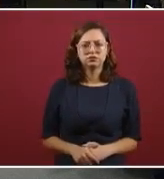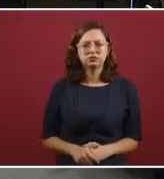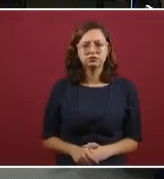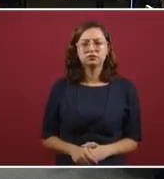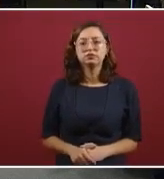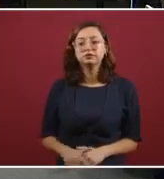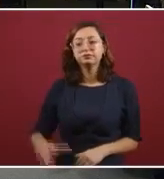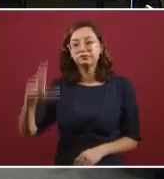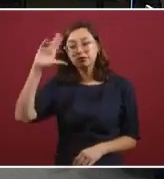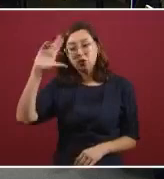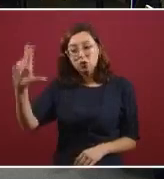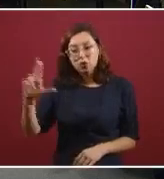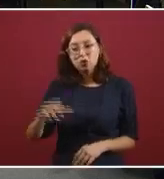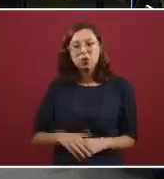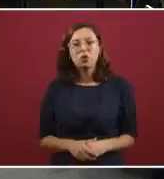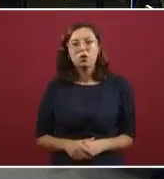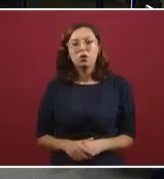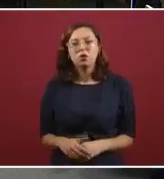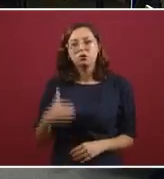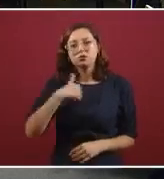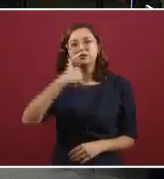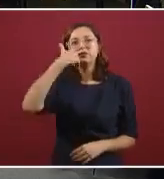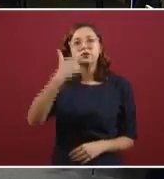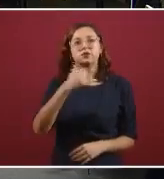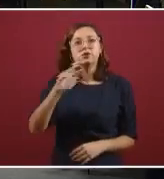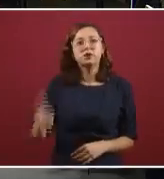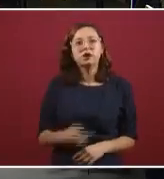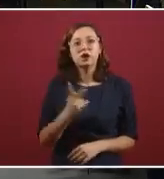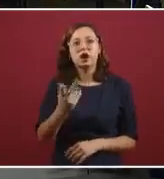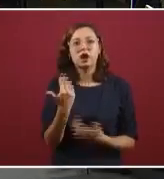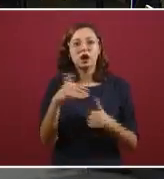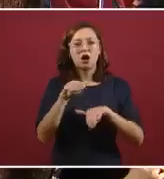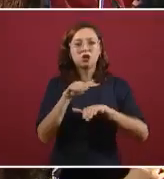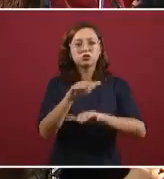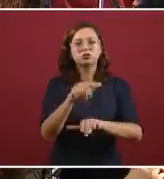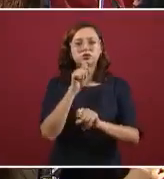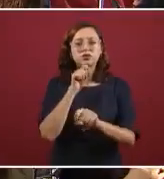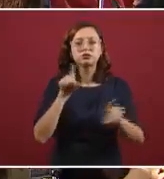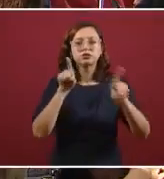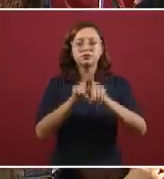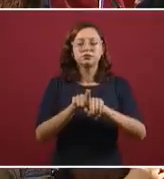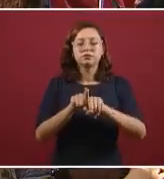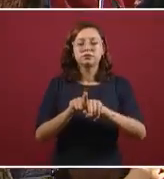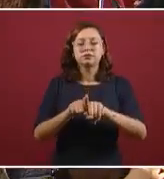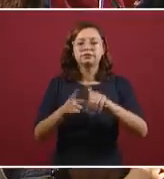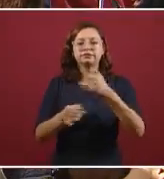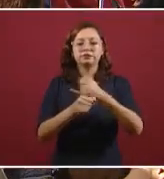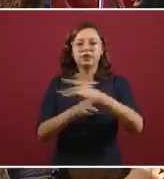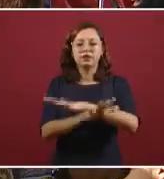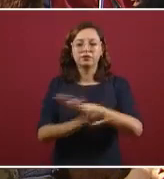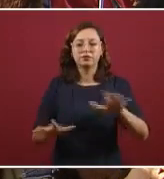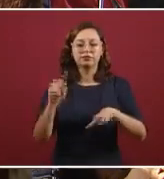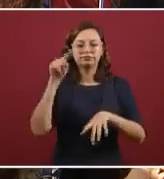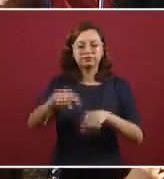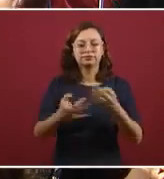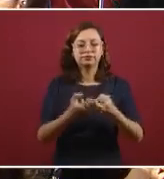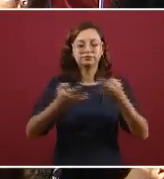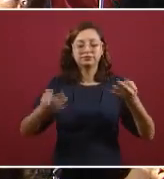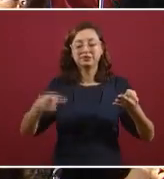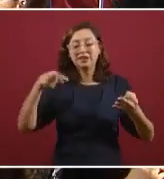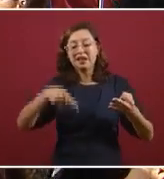Hola, yo quería preguntar un poco en relación también al informe que se dio sobre las fosas.